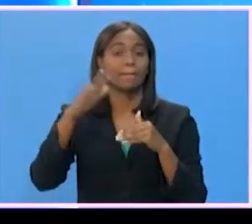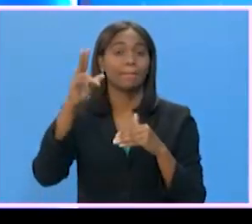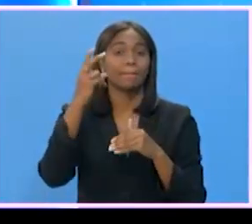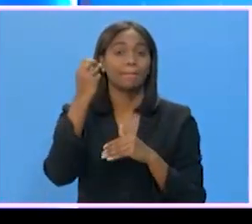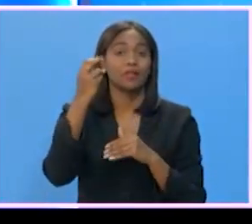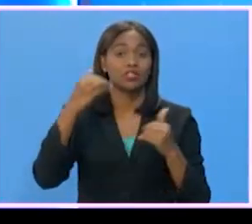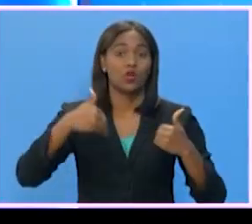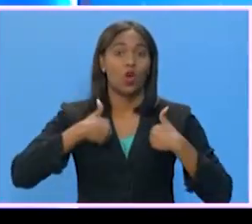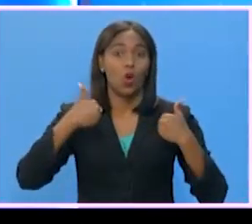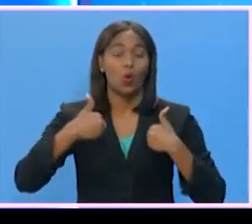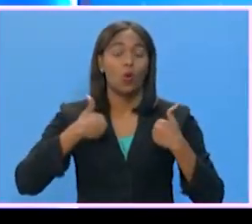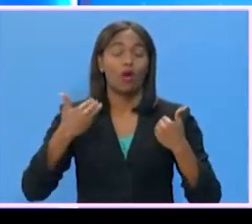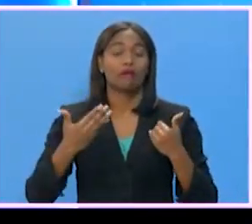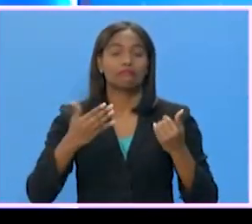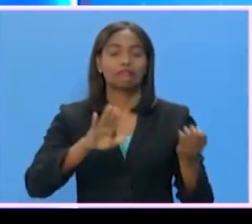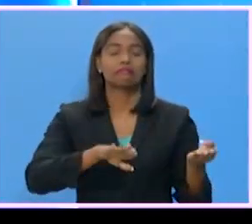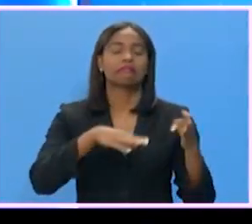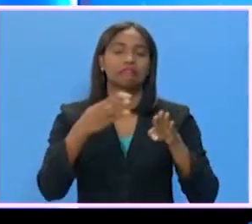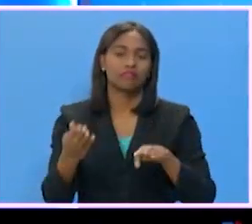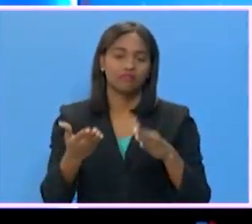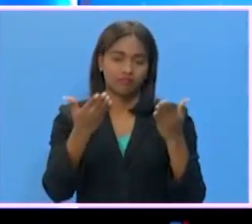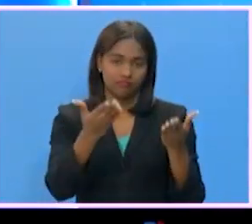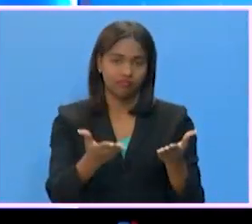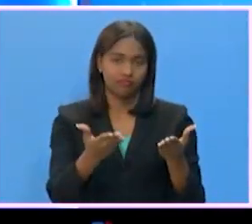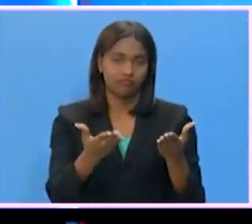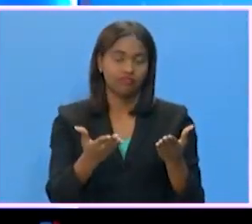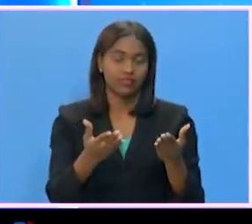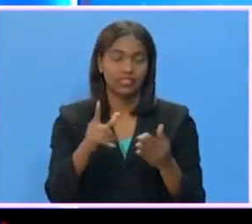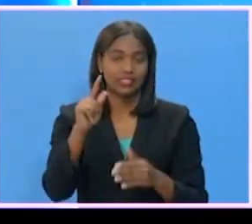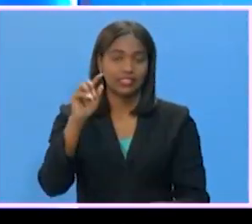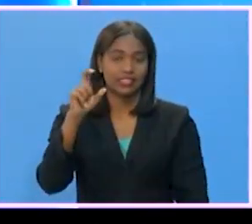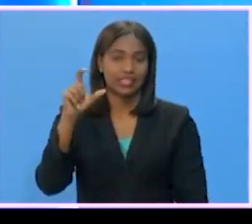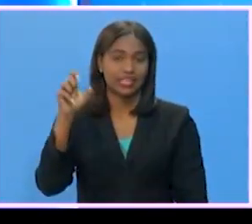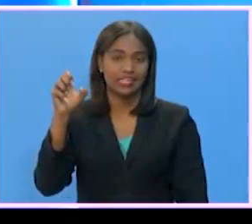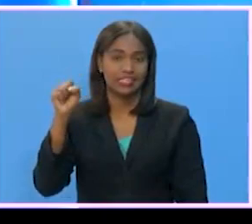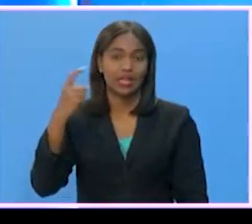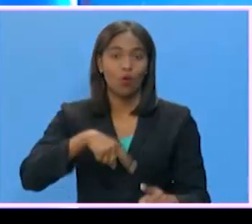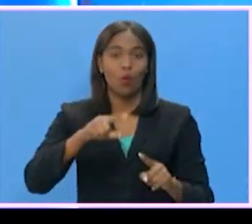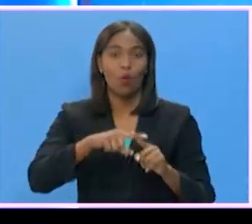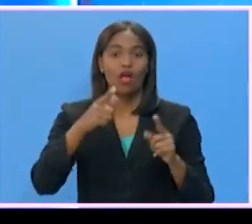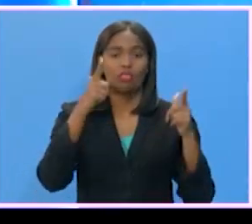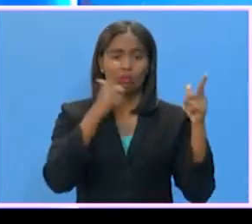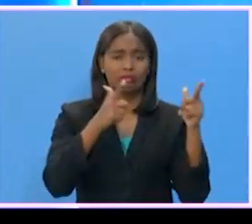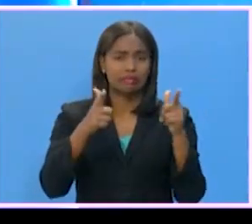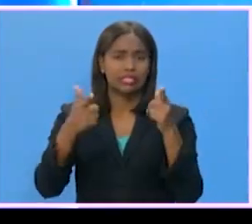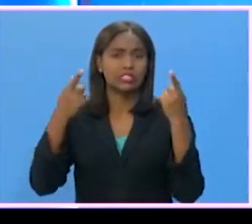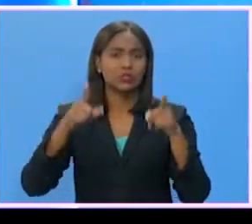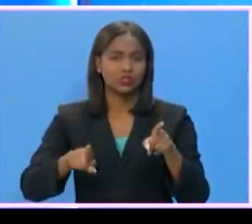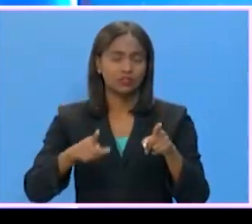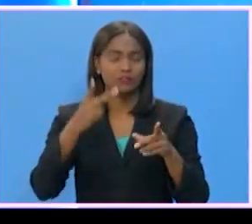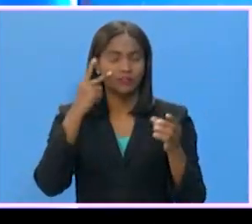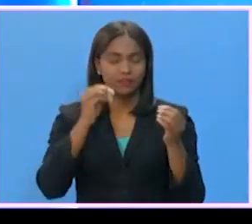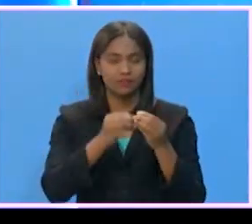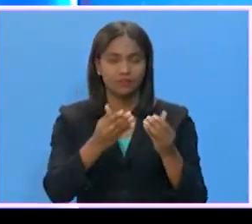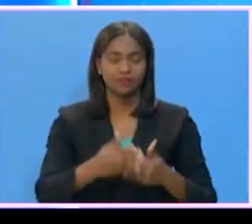12 jóvenes perdieron la vida en Texas tras un tiroteo. Vamos a ver los detalles con Águeda